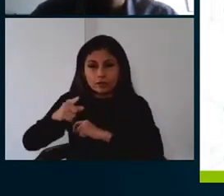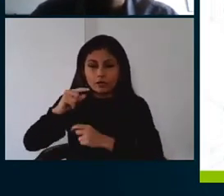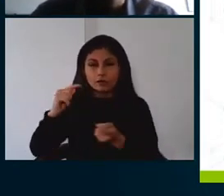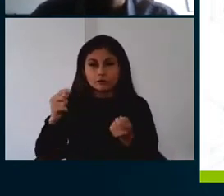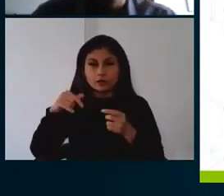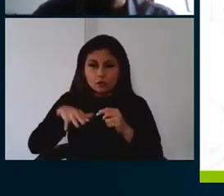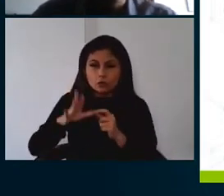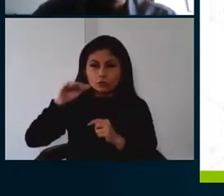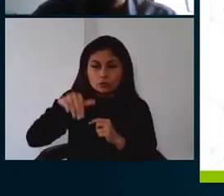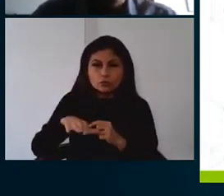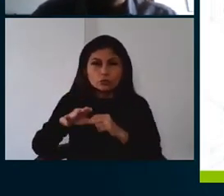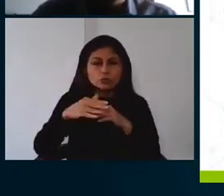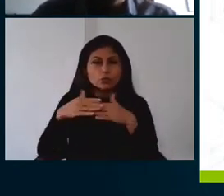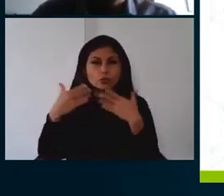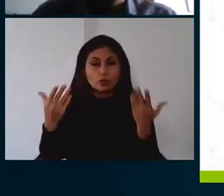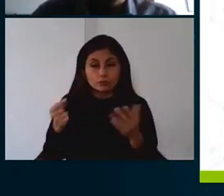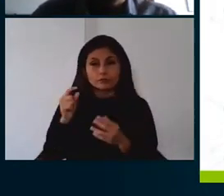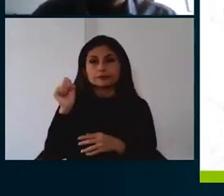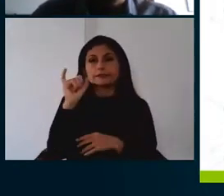una influencia